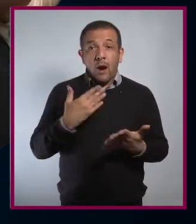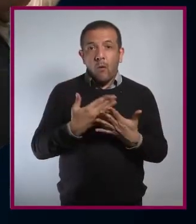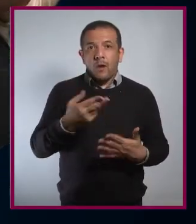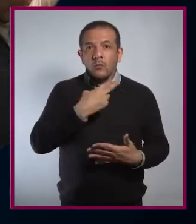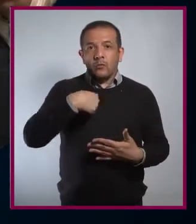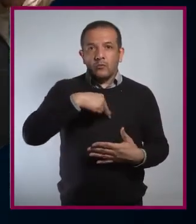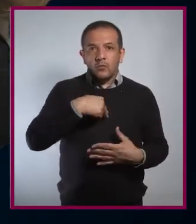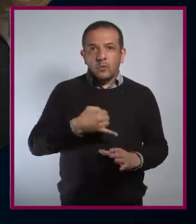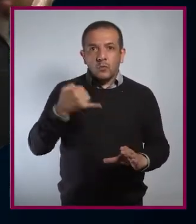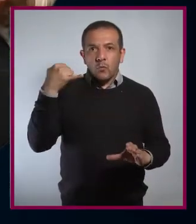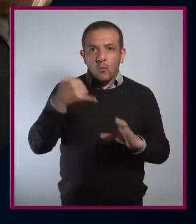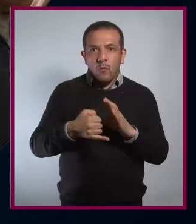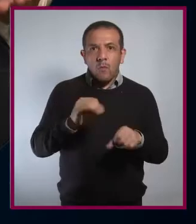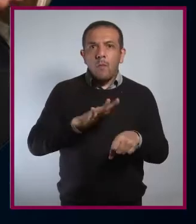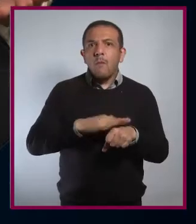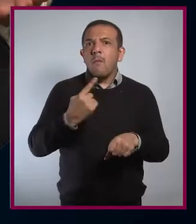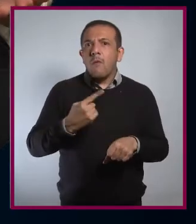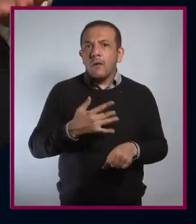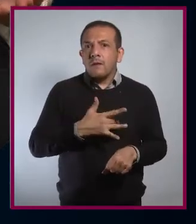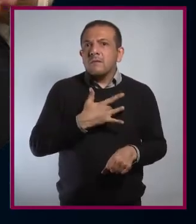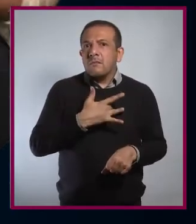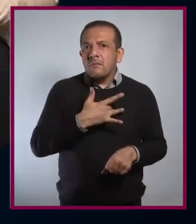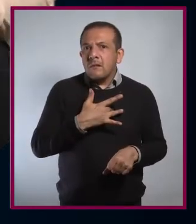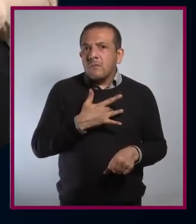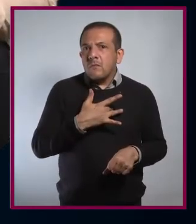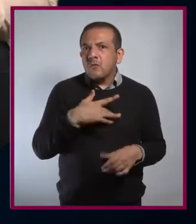más profunda. ¿Por qué sentimos dolor?